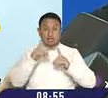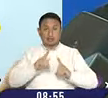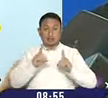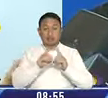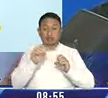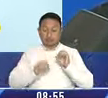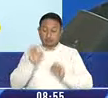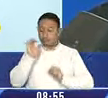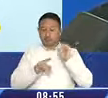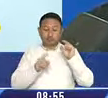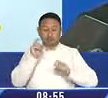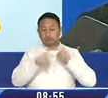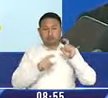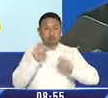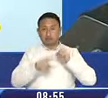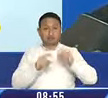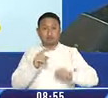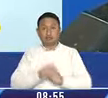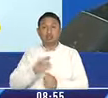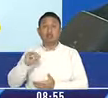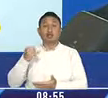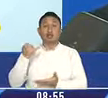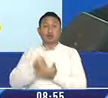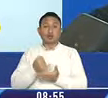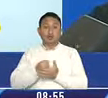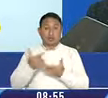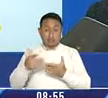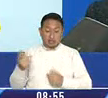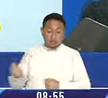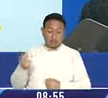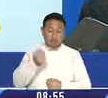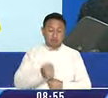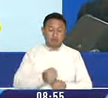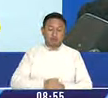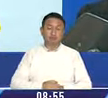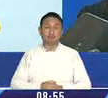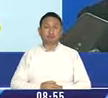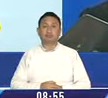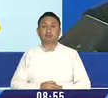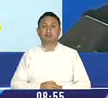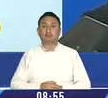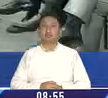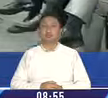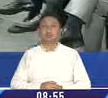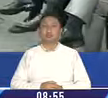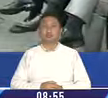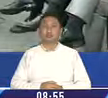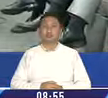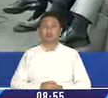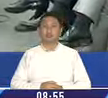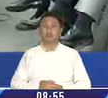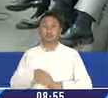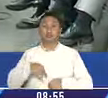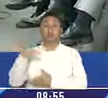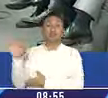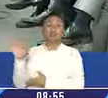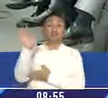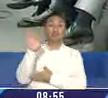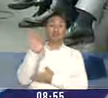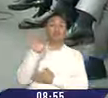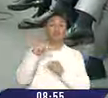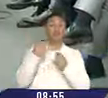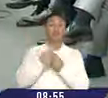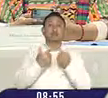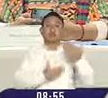que las juntas receptoras del voto ya entreguen las actas de escrutinios al Consejo Nacional Electoral. Representantes de las organizaciones